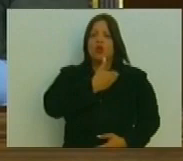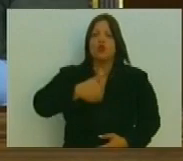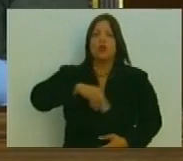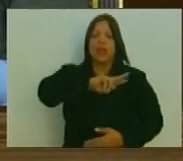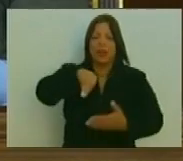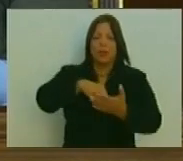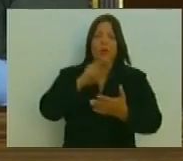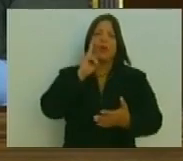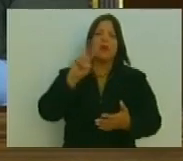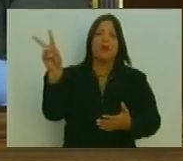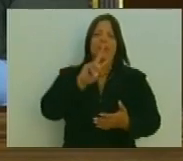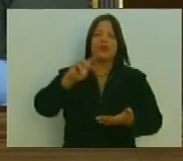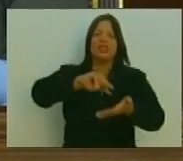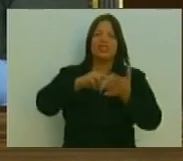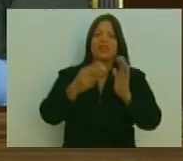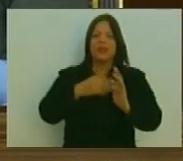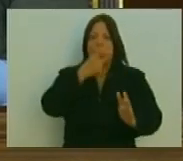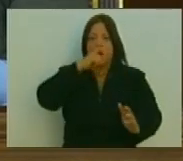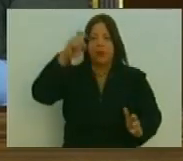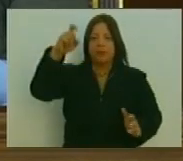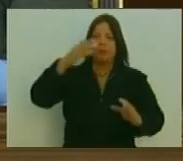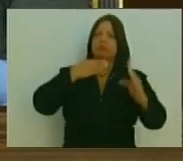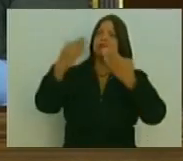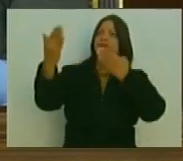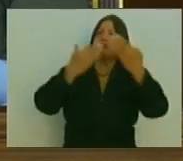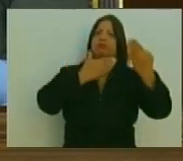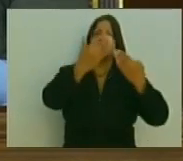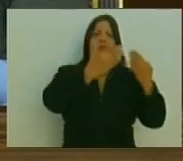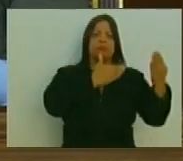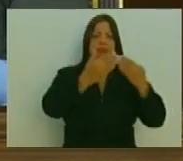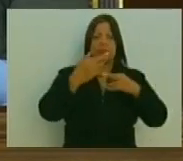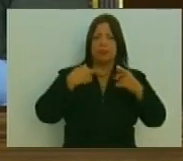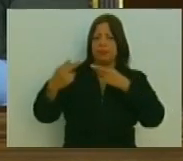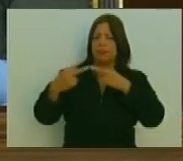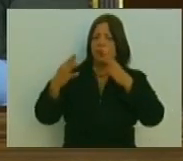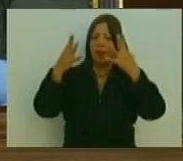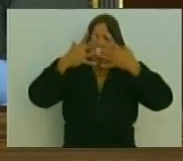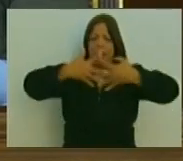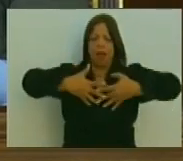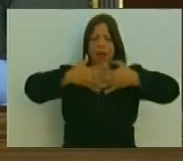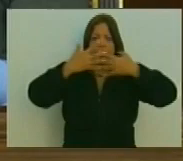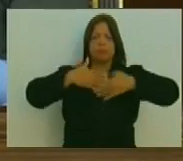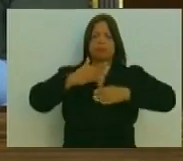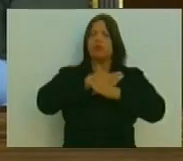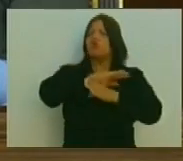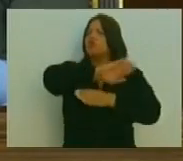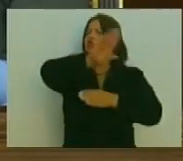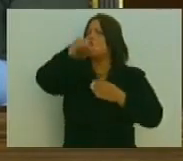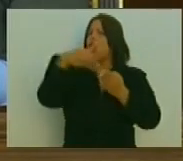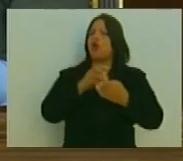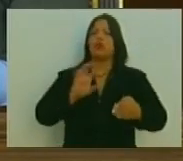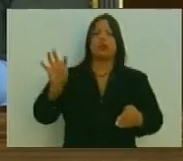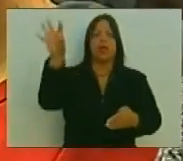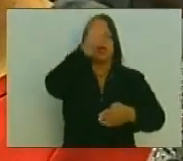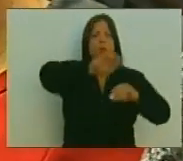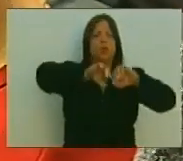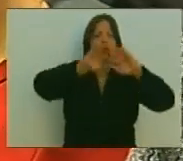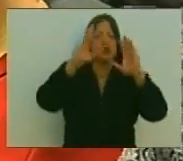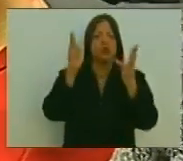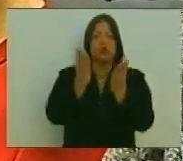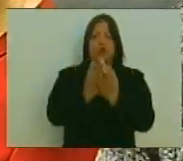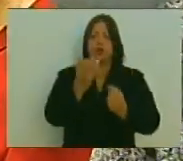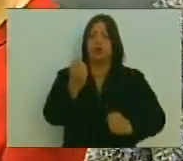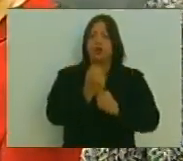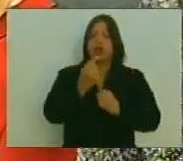de Venezuela de sostener relaciones internacionales armónicas con todos los estados del mundo, fundadas